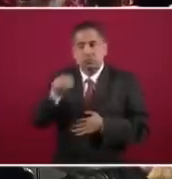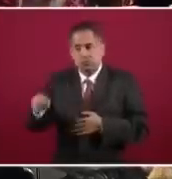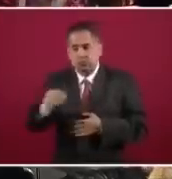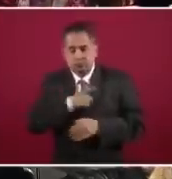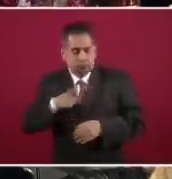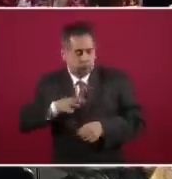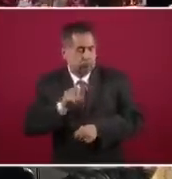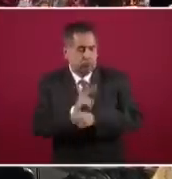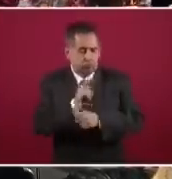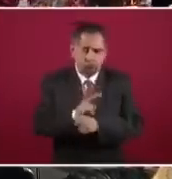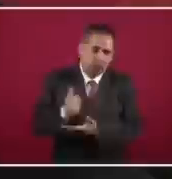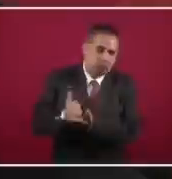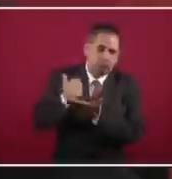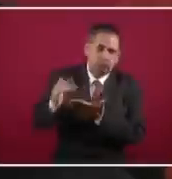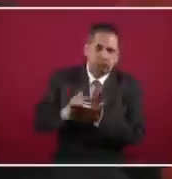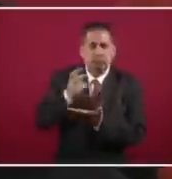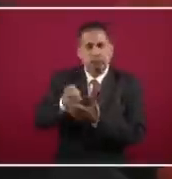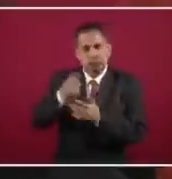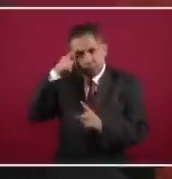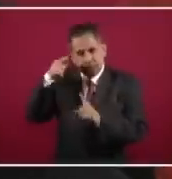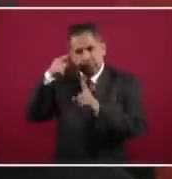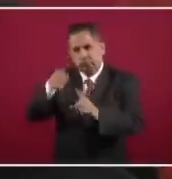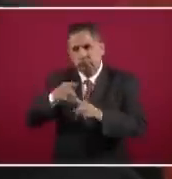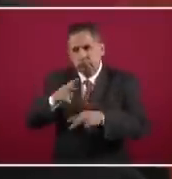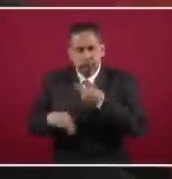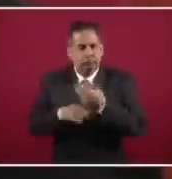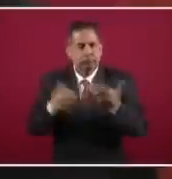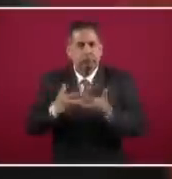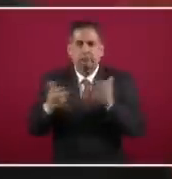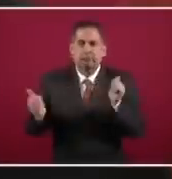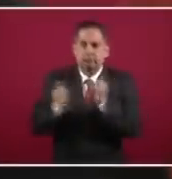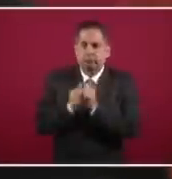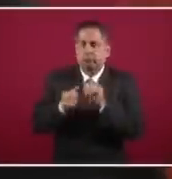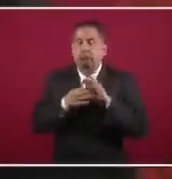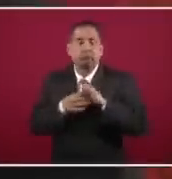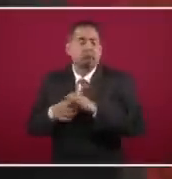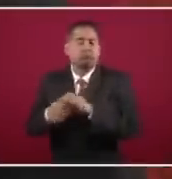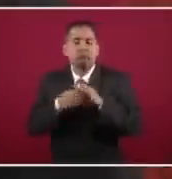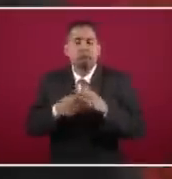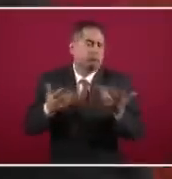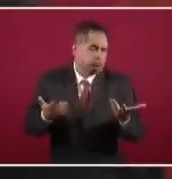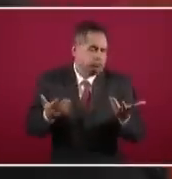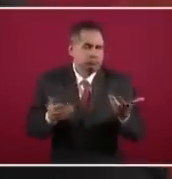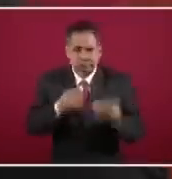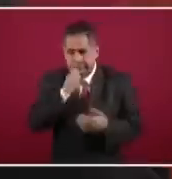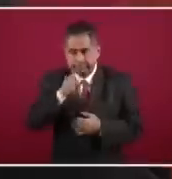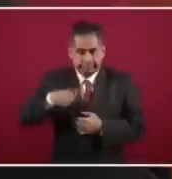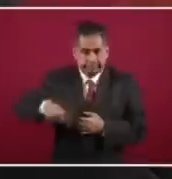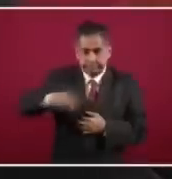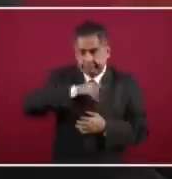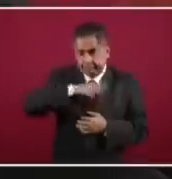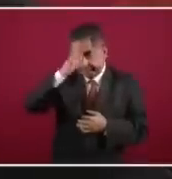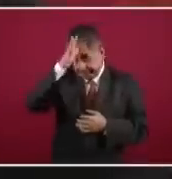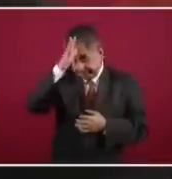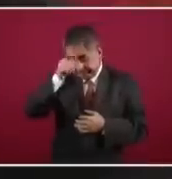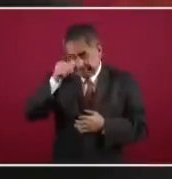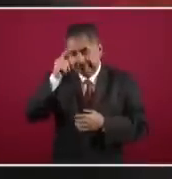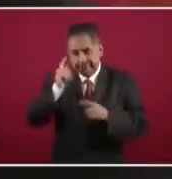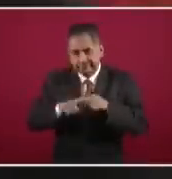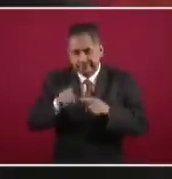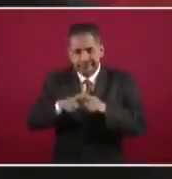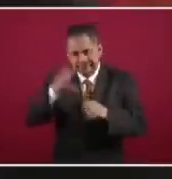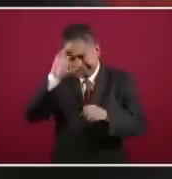hacia eso estamos trabajando y eso es lo que queremos hacer junto con parte del acuerdo, que es cambiar